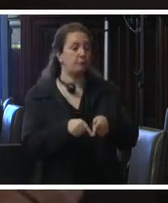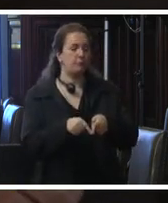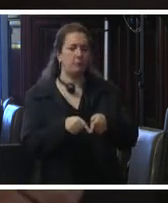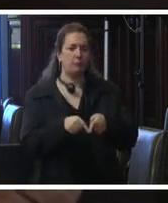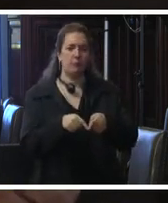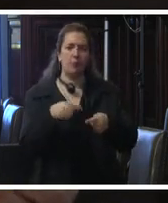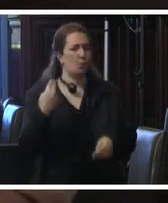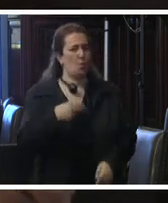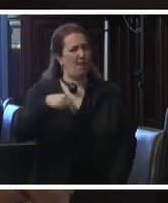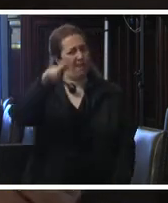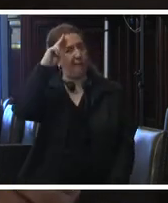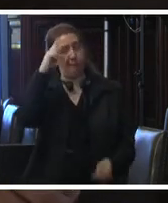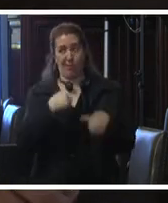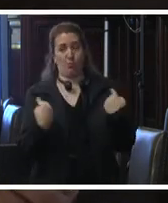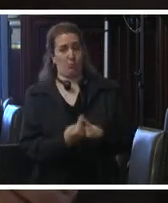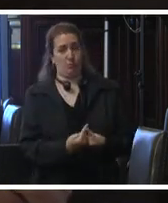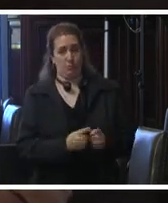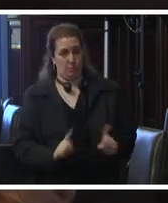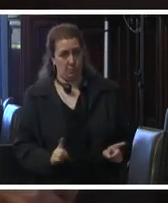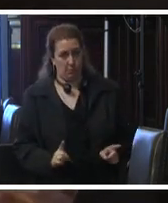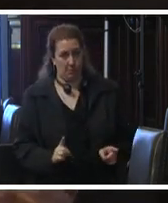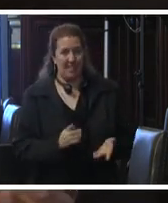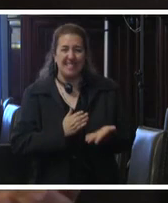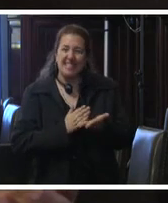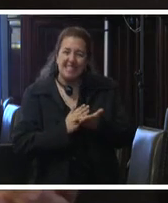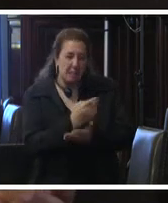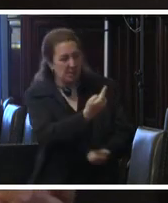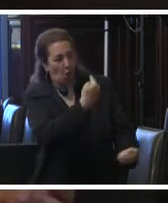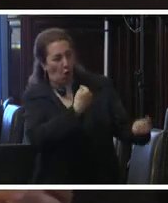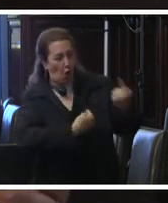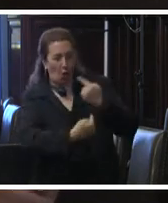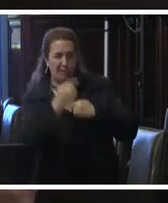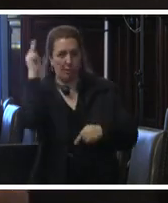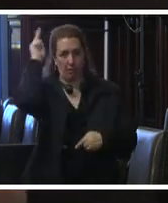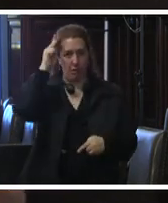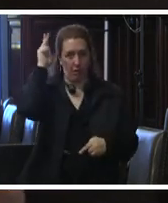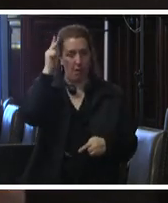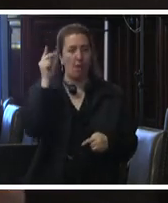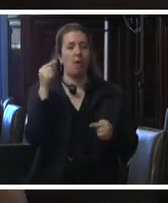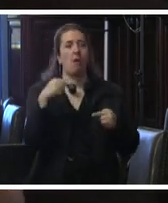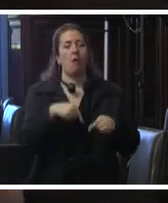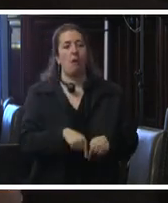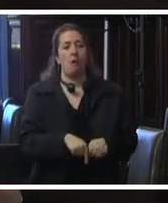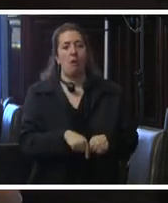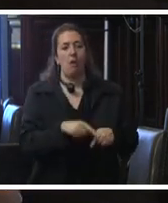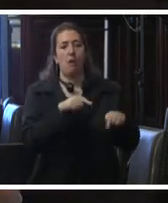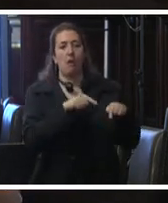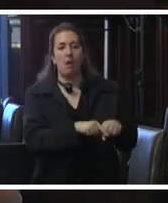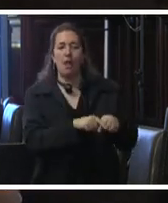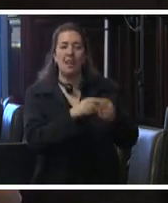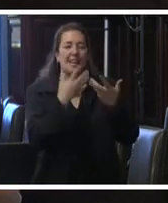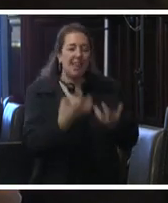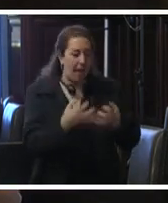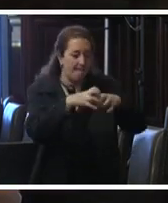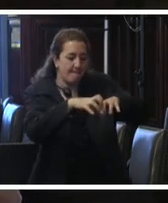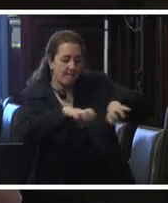nunca nos respetó. Él siempre estaba en contra de los pueblos indígenas. Él ha dividido a los pueblos